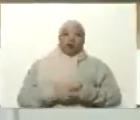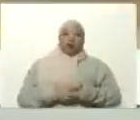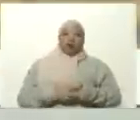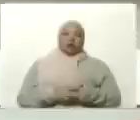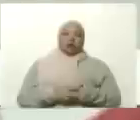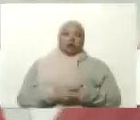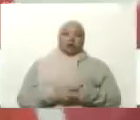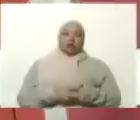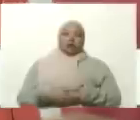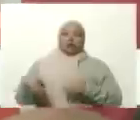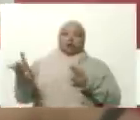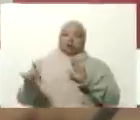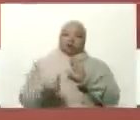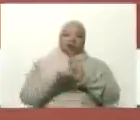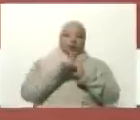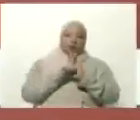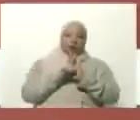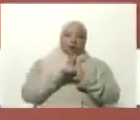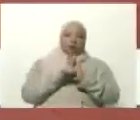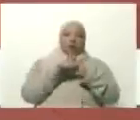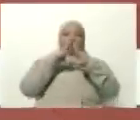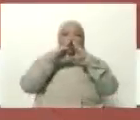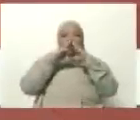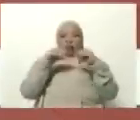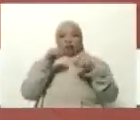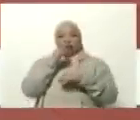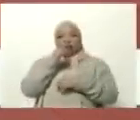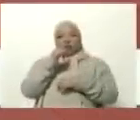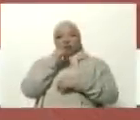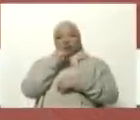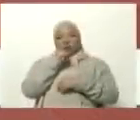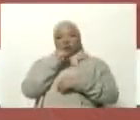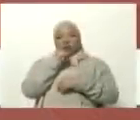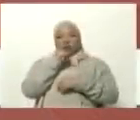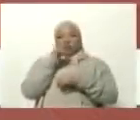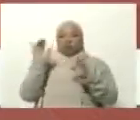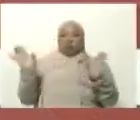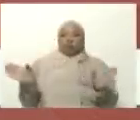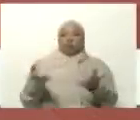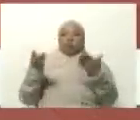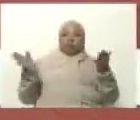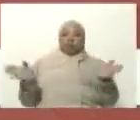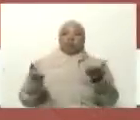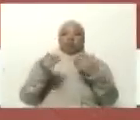que estas leyes, todas estas leyes, fueron impugnadas